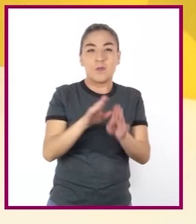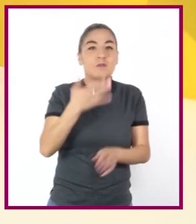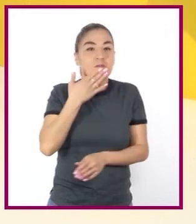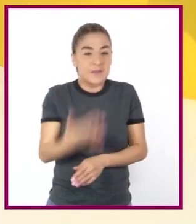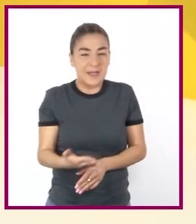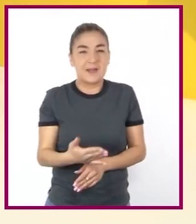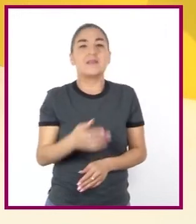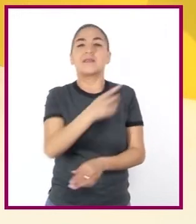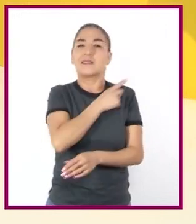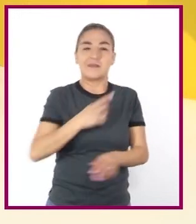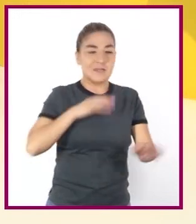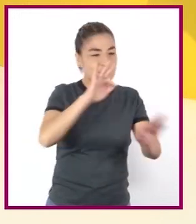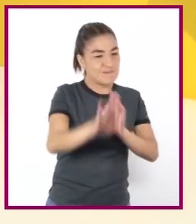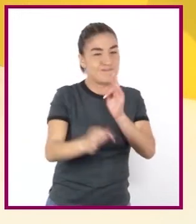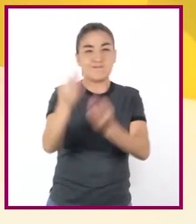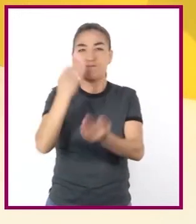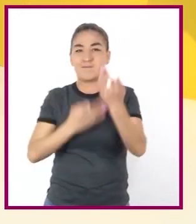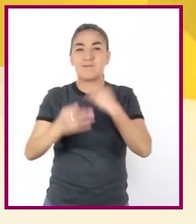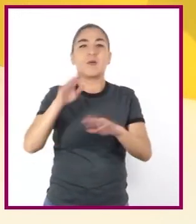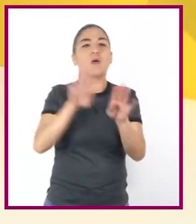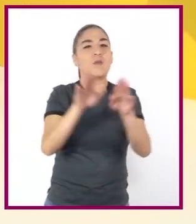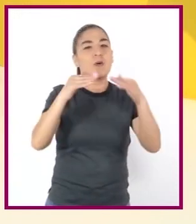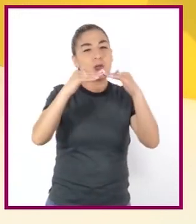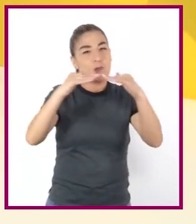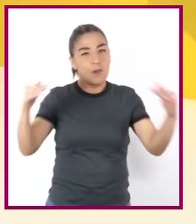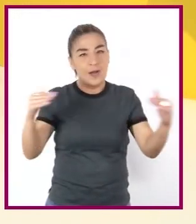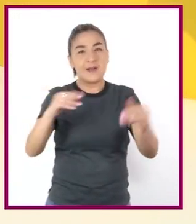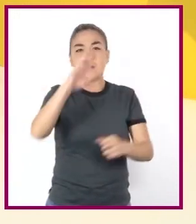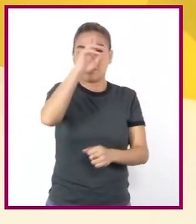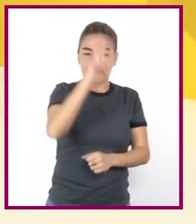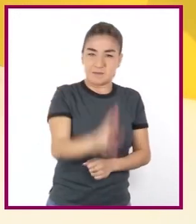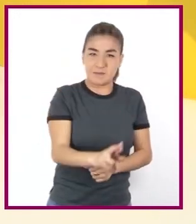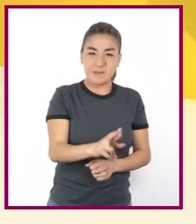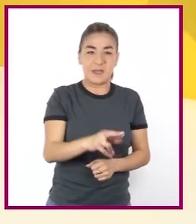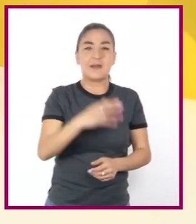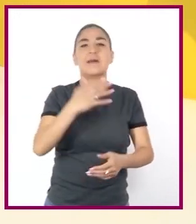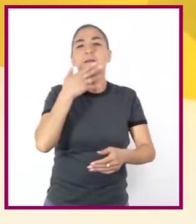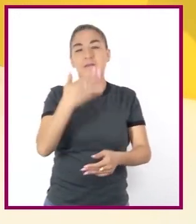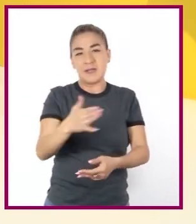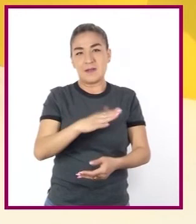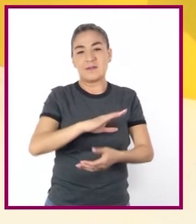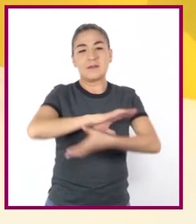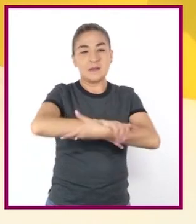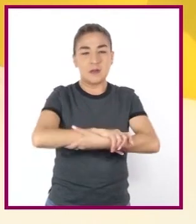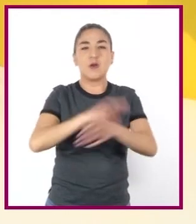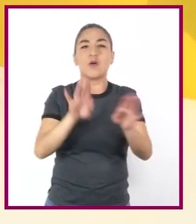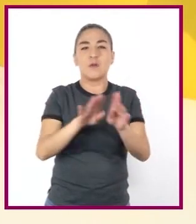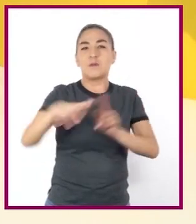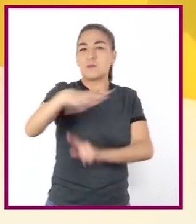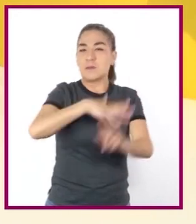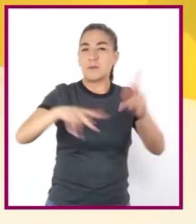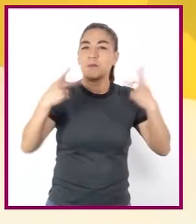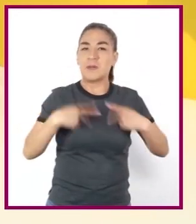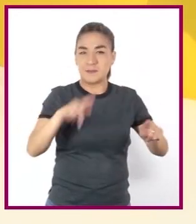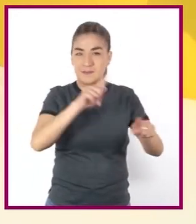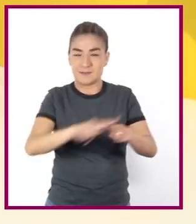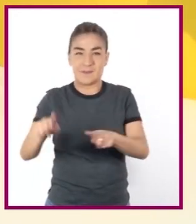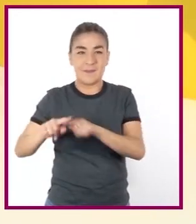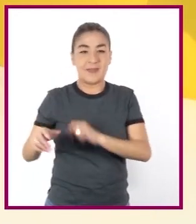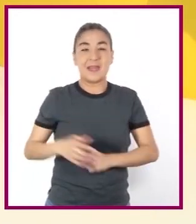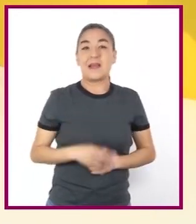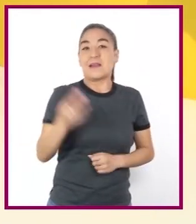mantener un trato igualitario, equitativo y respetuoso de la diversidad y el pluralismo.